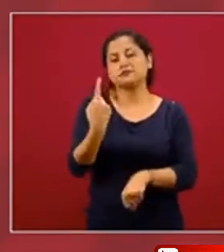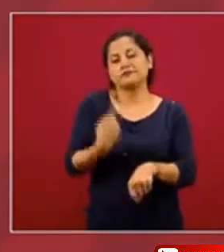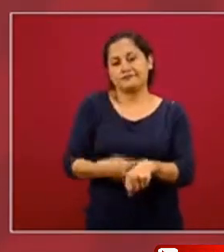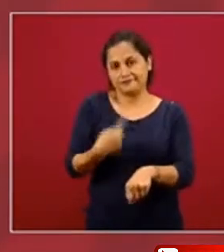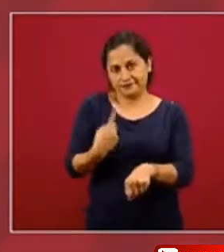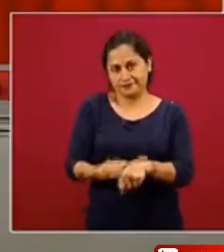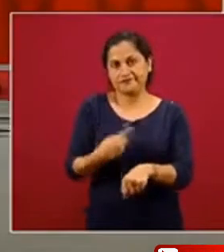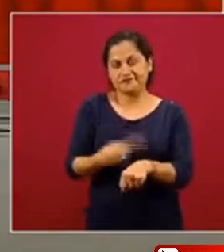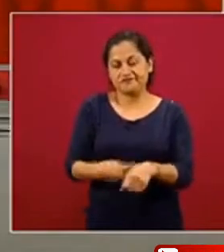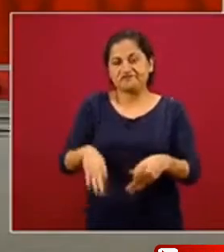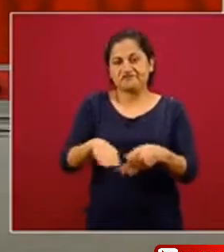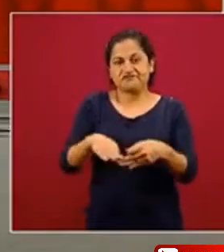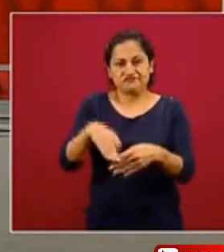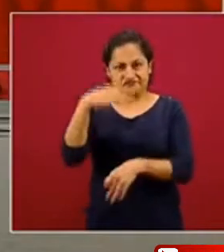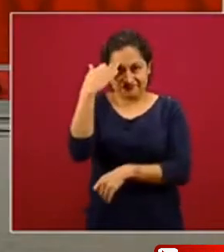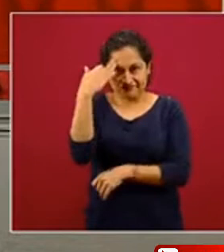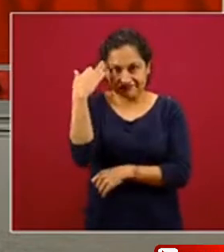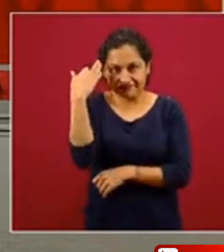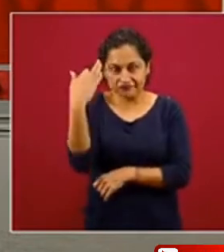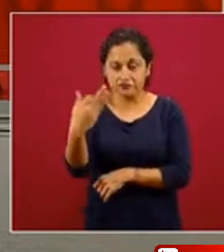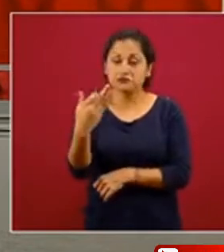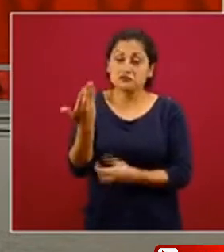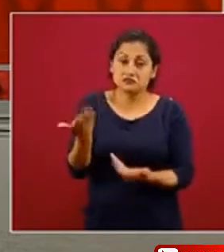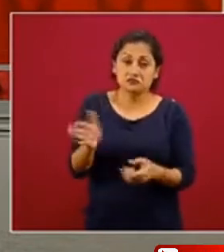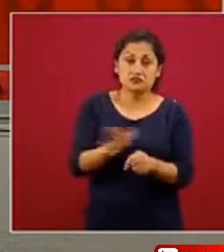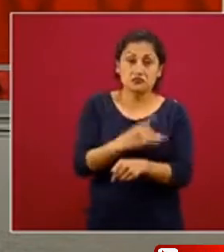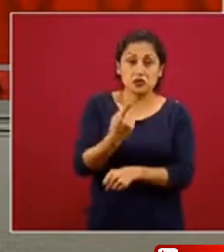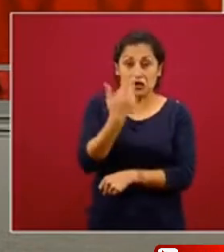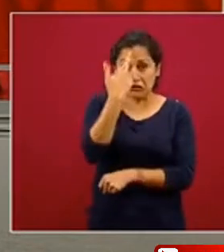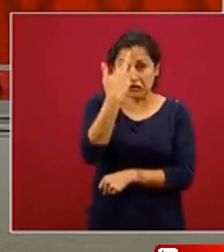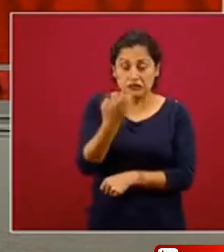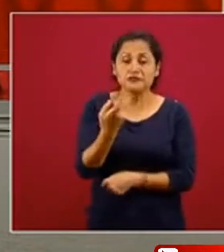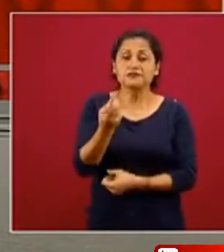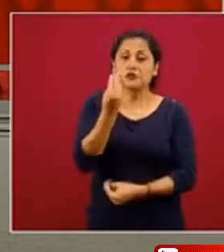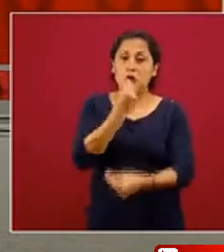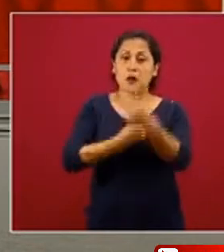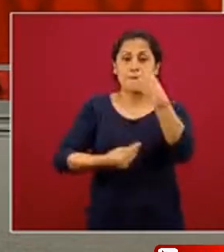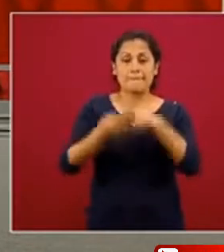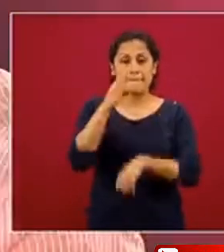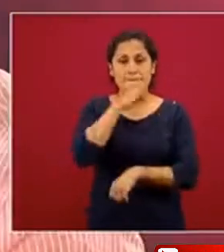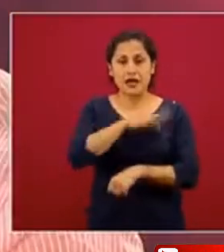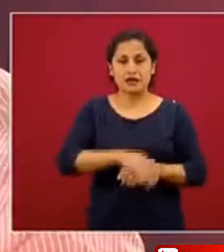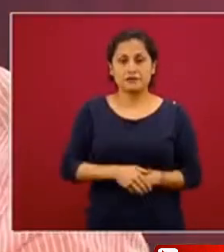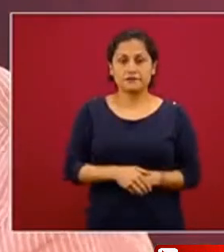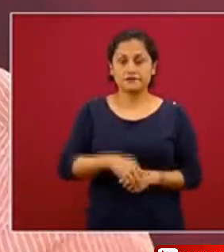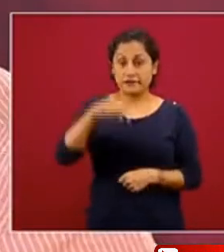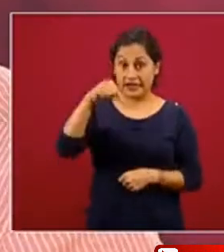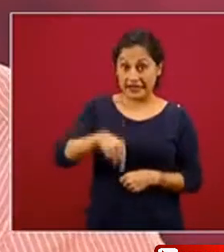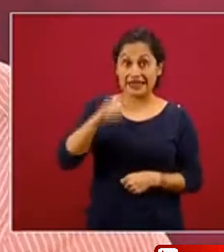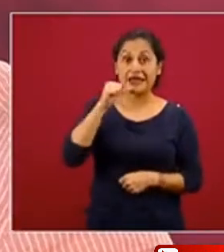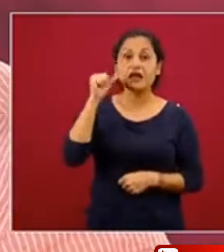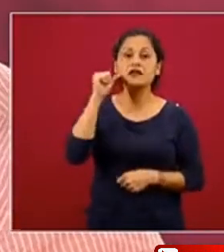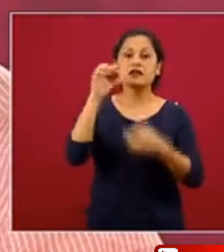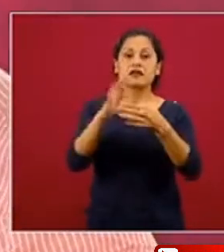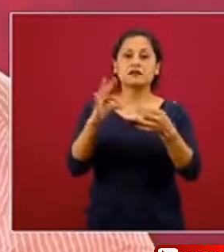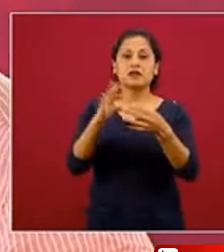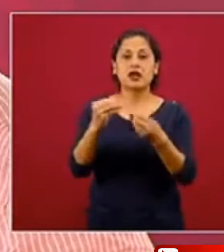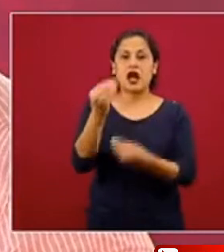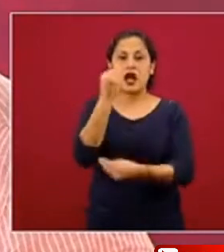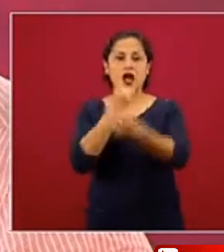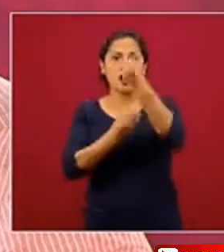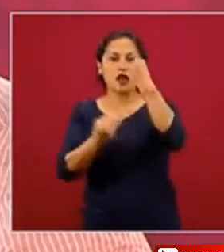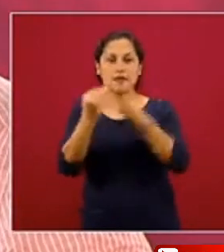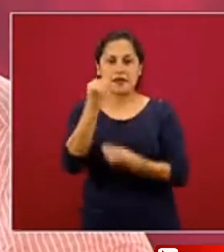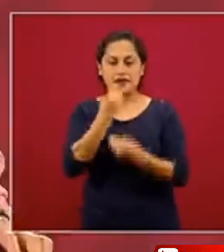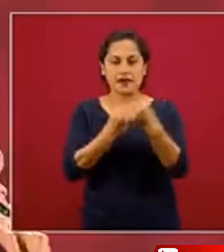con una mala alimentación. Y aquí, que ayer lo mencionamos, el tema de la mala alimentación, es